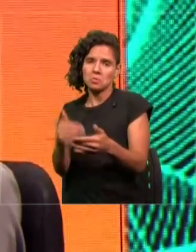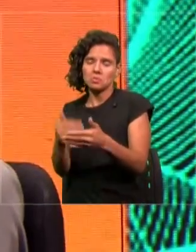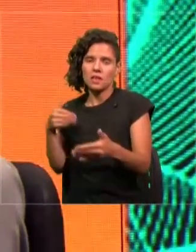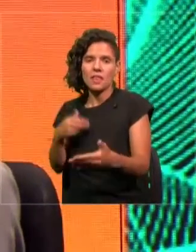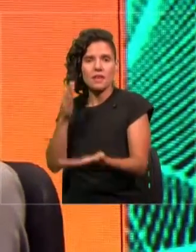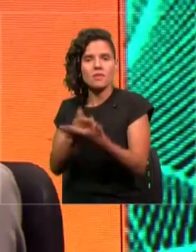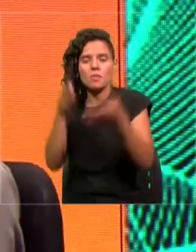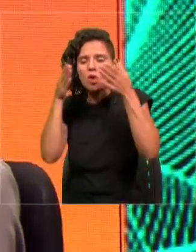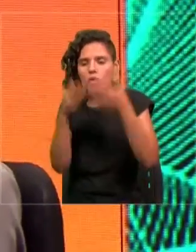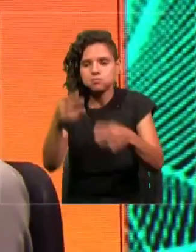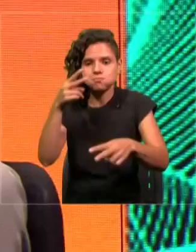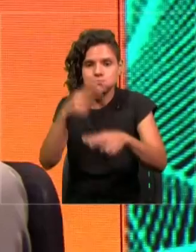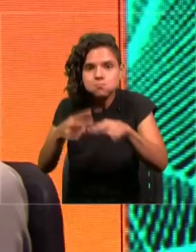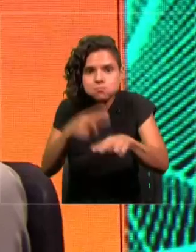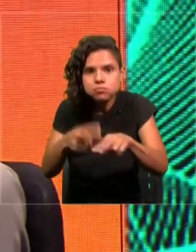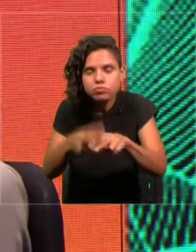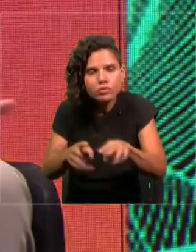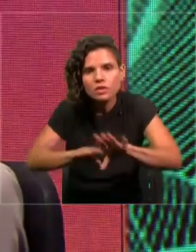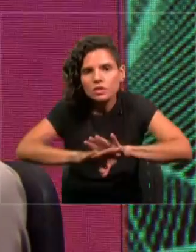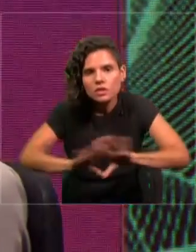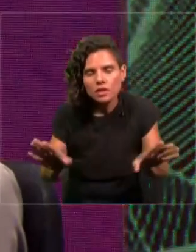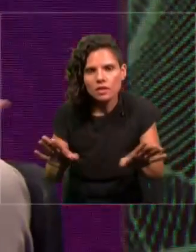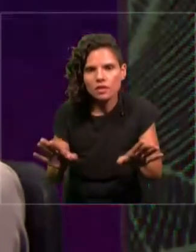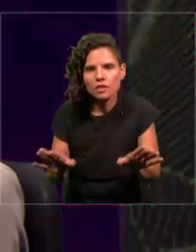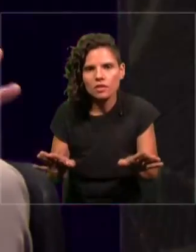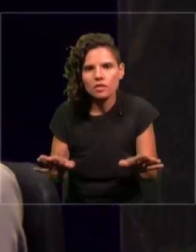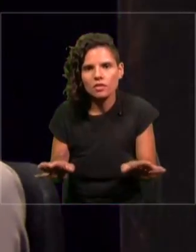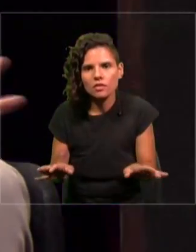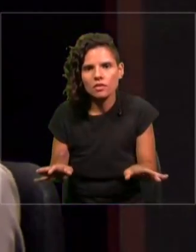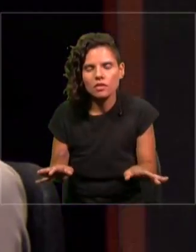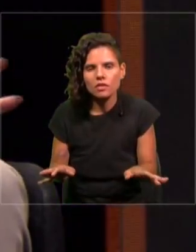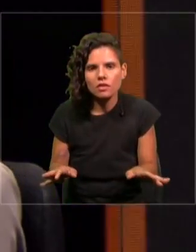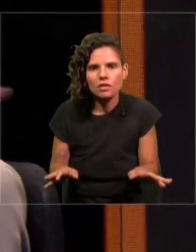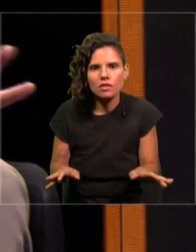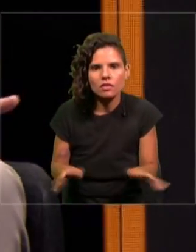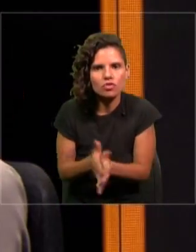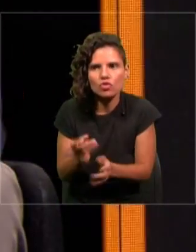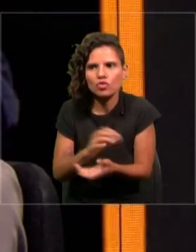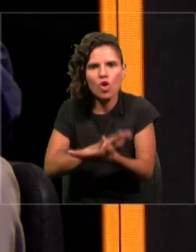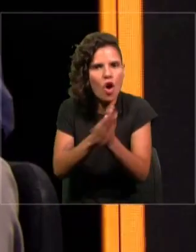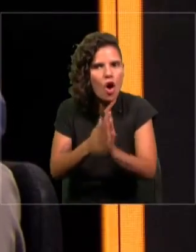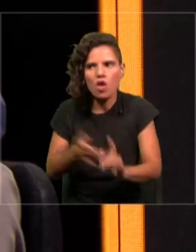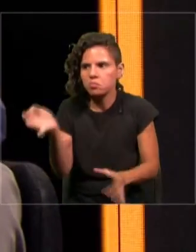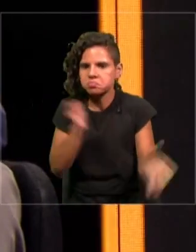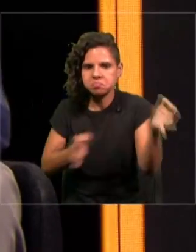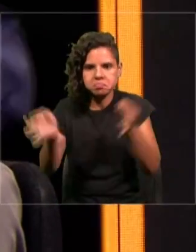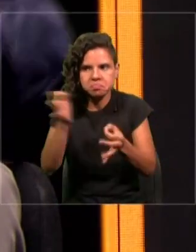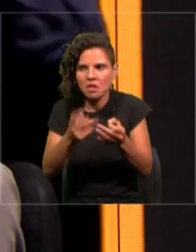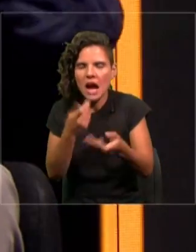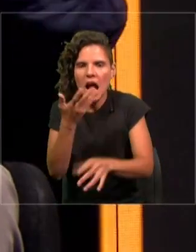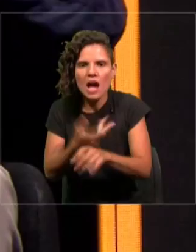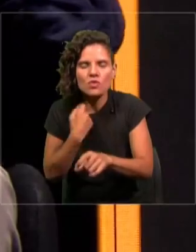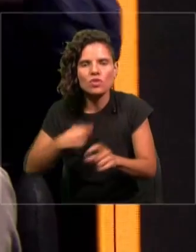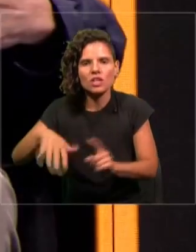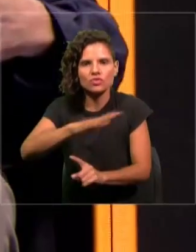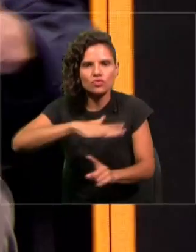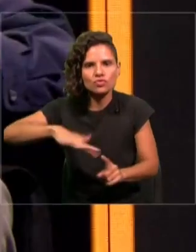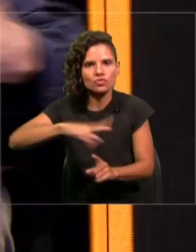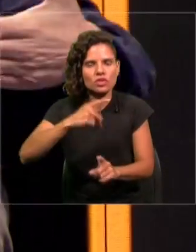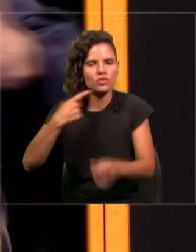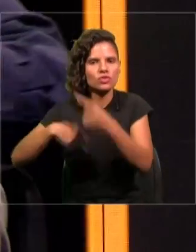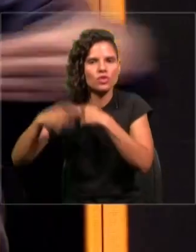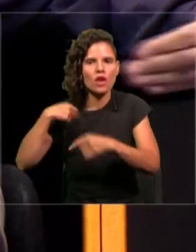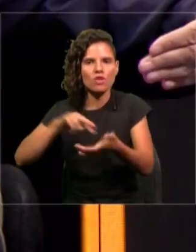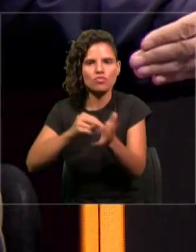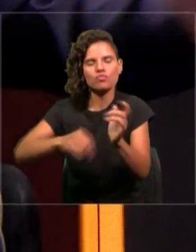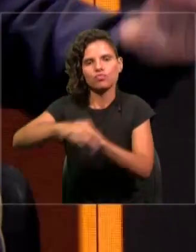resolverlos de una vez por todas. Todo indica que estamos ante una situación histórica, un tipo de conflicto que nos obliga a pensar